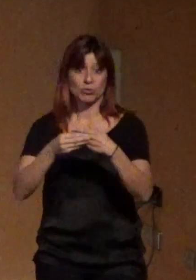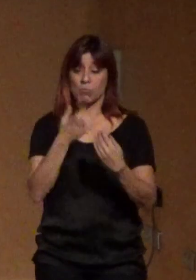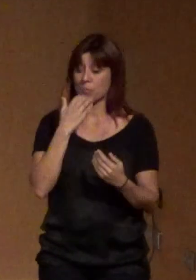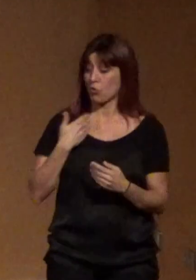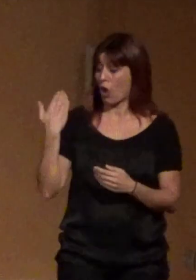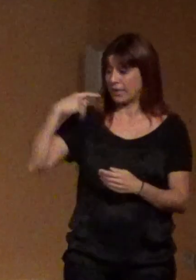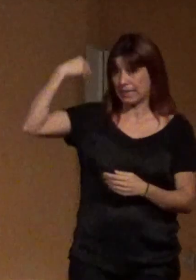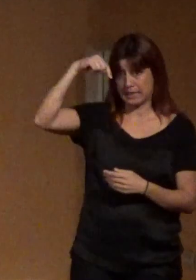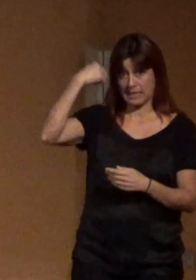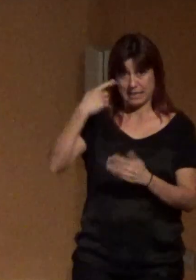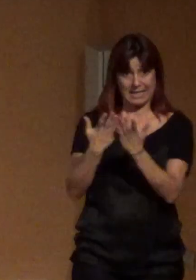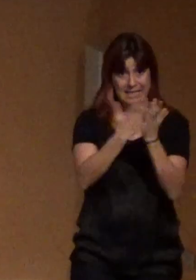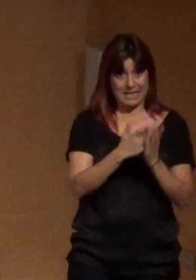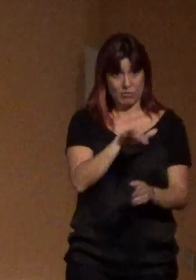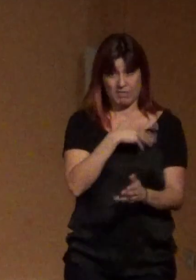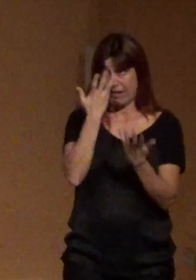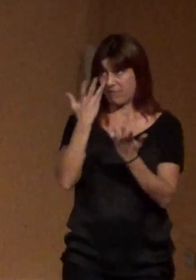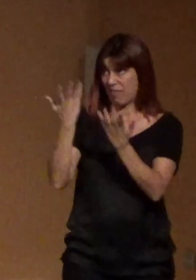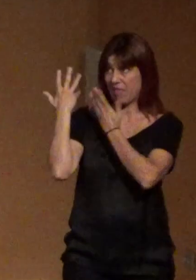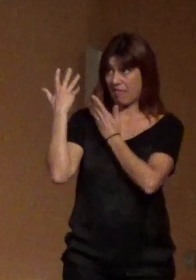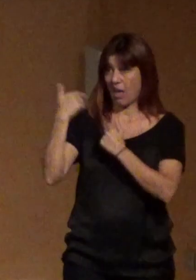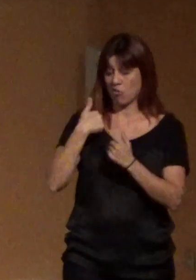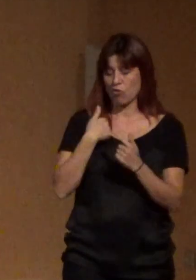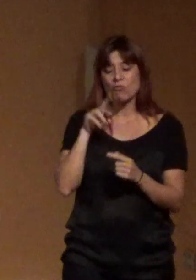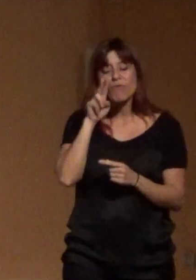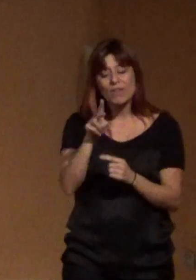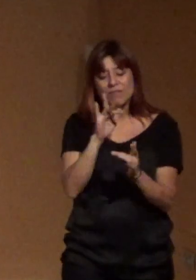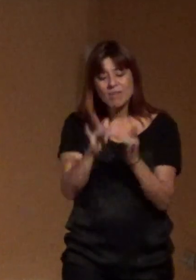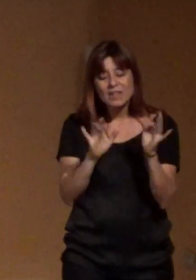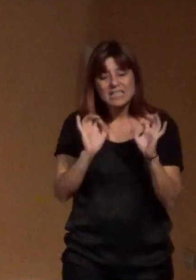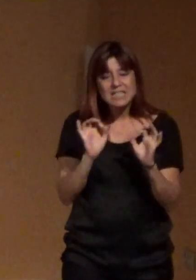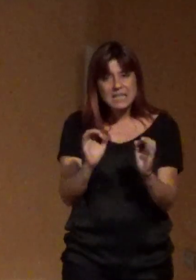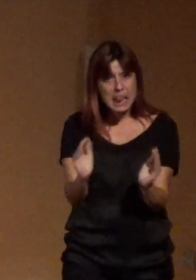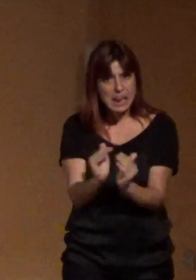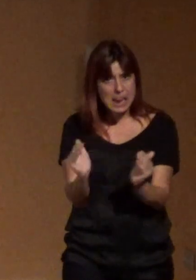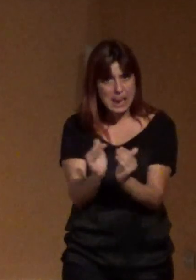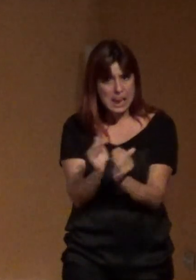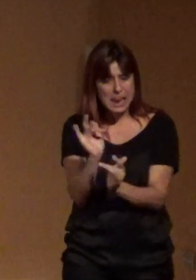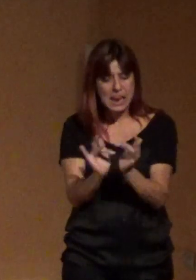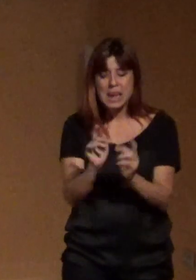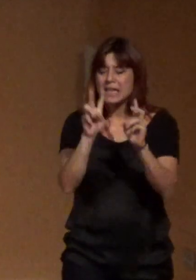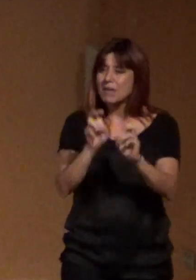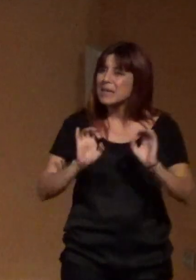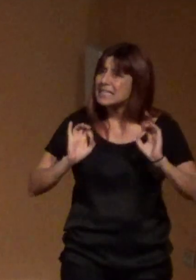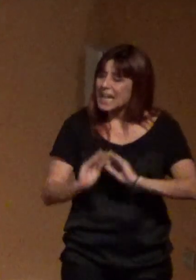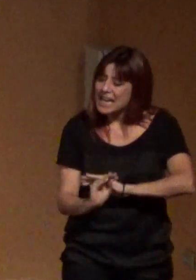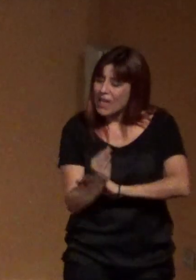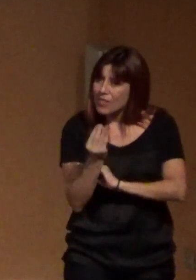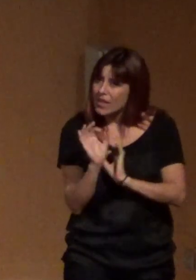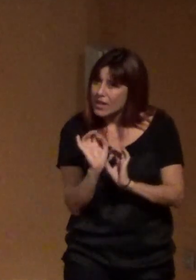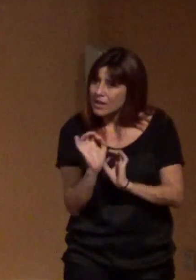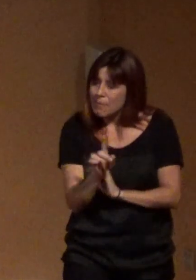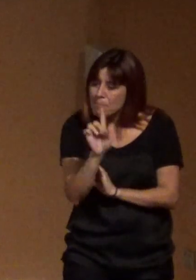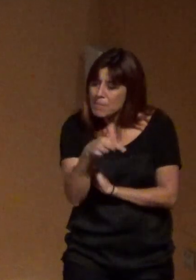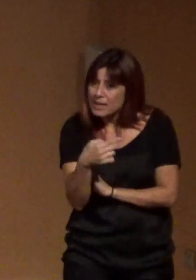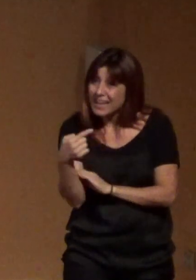menor de 1000 gramos hace 10 años, o hace ya 93, hace muchos años. Y era sobre los niños que habían nacido con menos de 1000 gramos